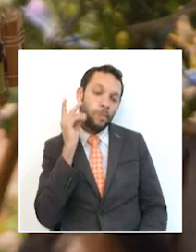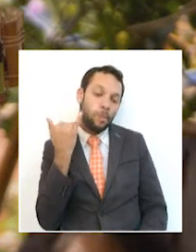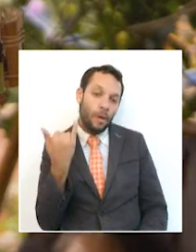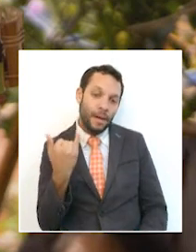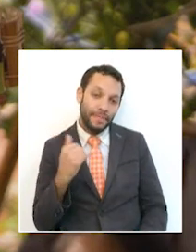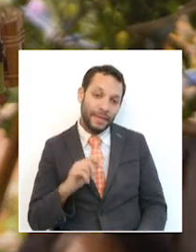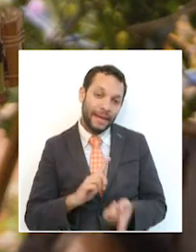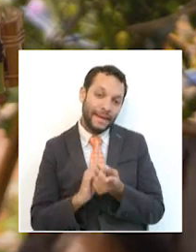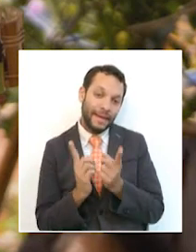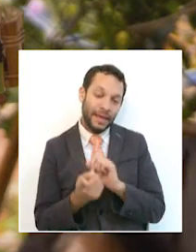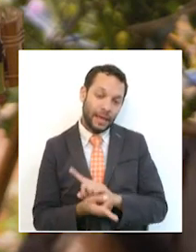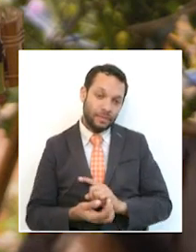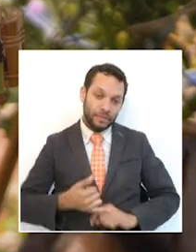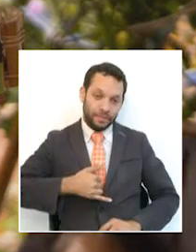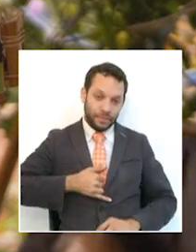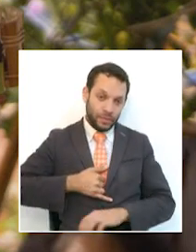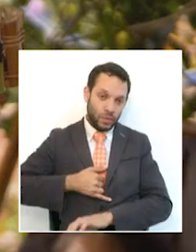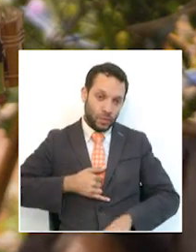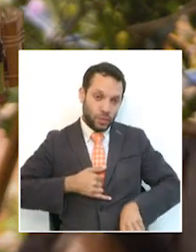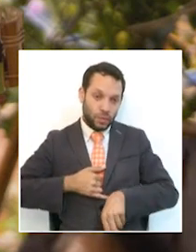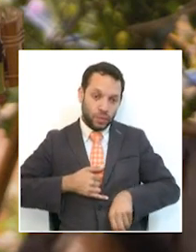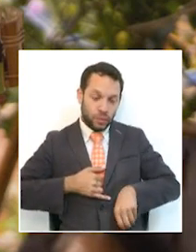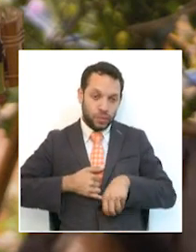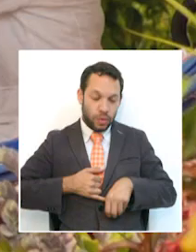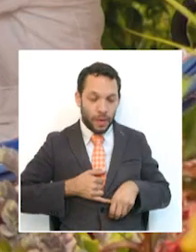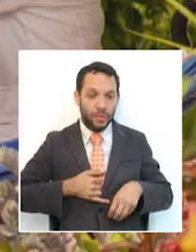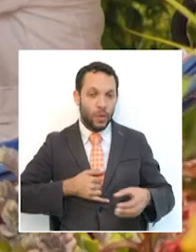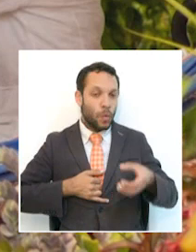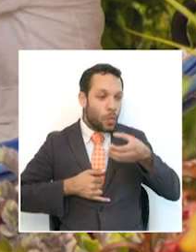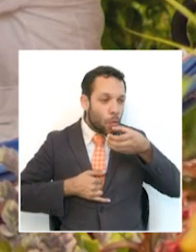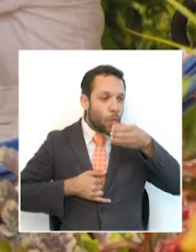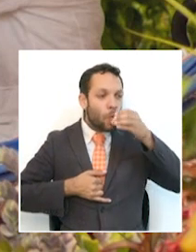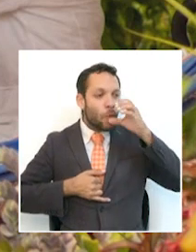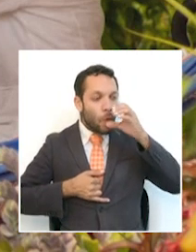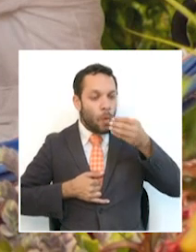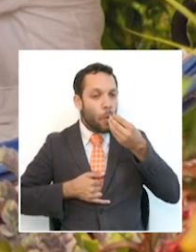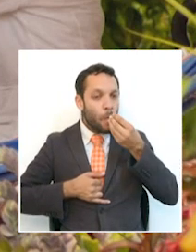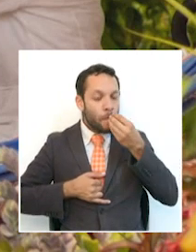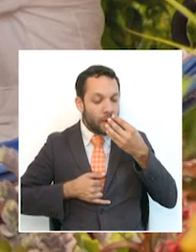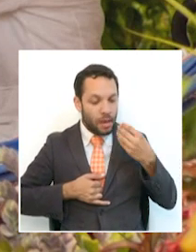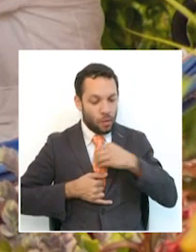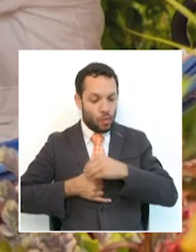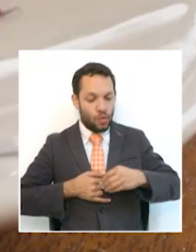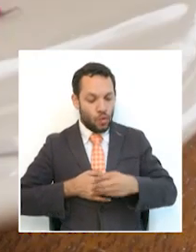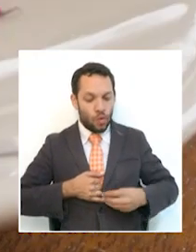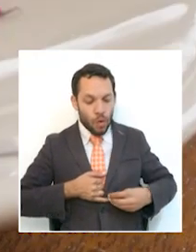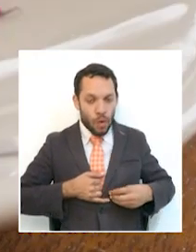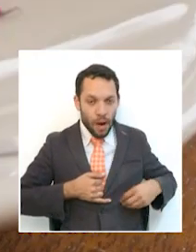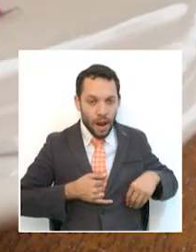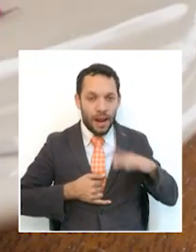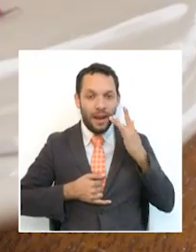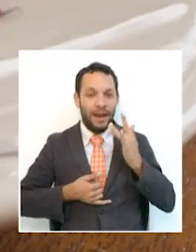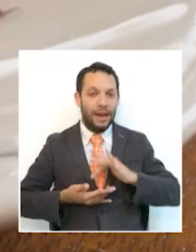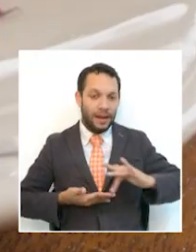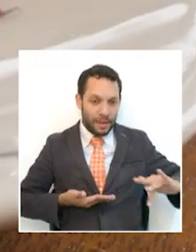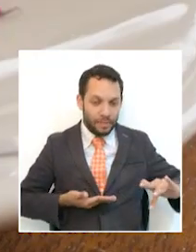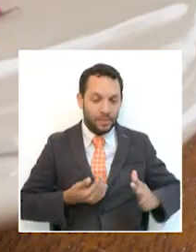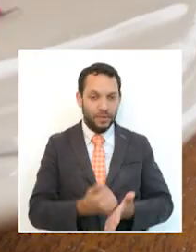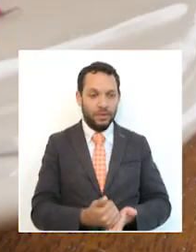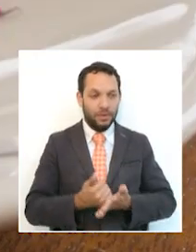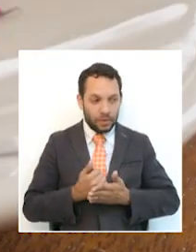intestinal interesantísimo importante y los cambios quedan tan beneficiosos para cada persona entonces todo va